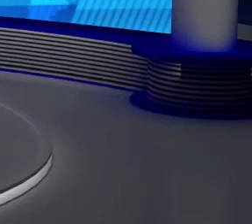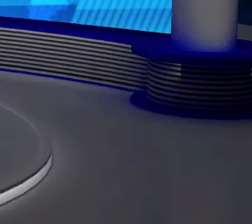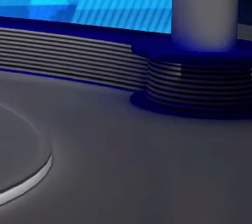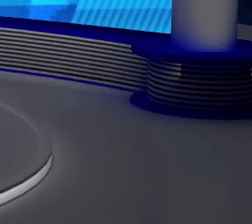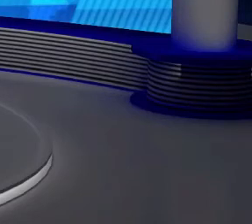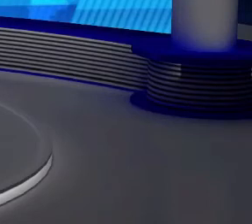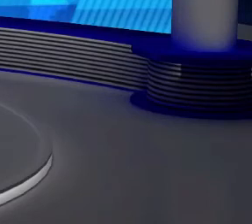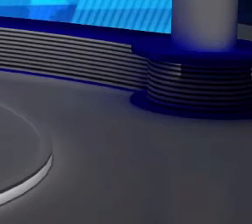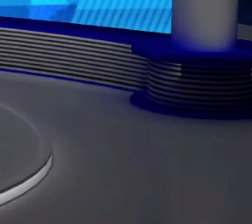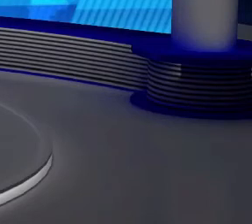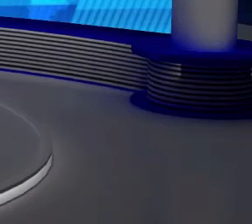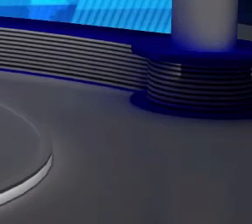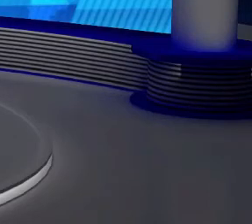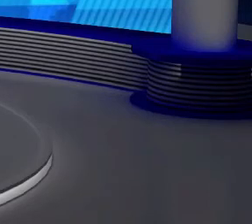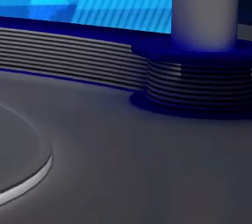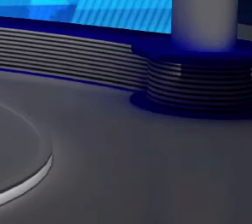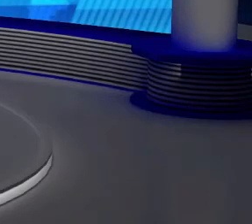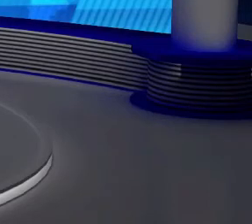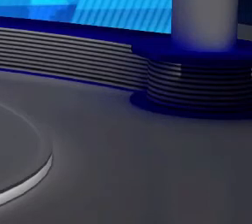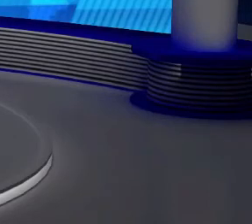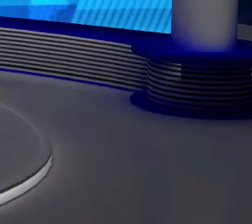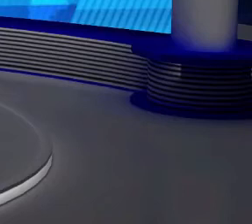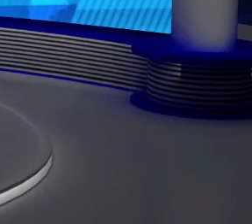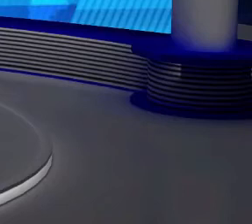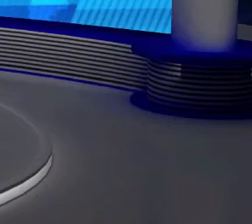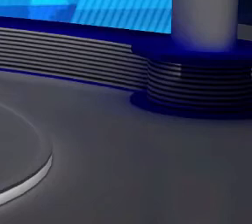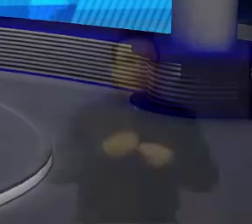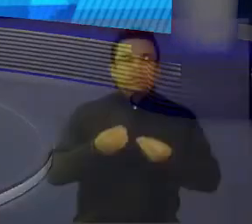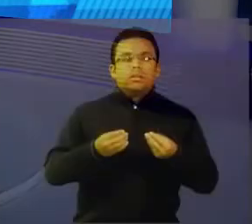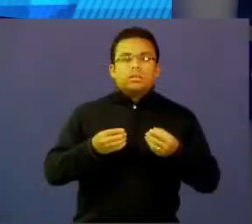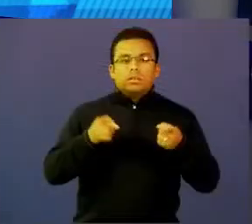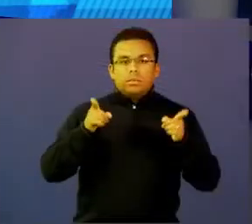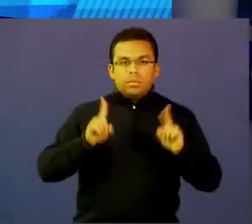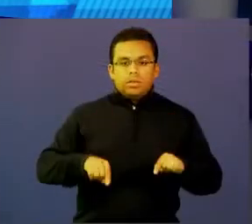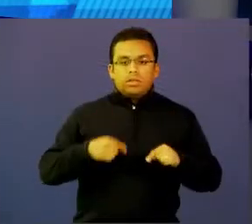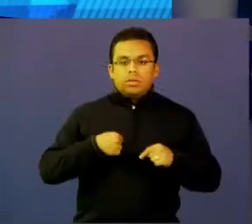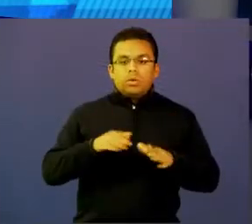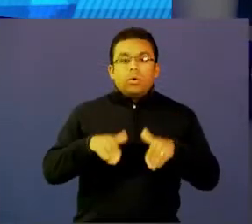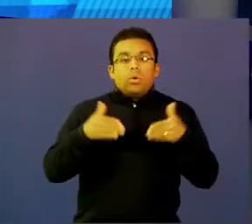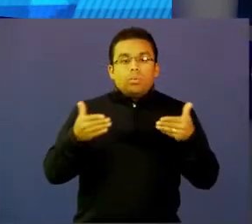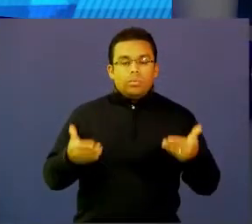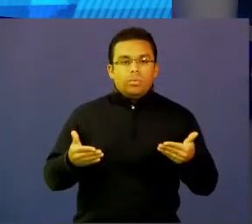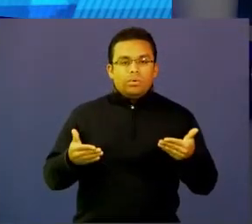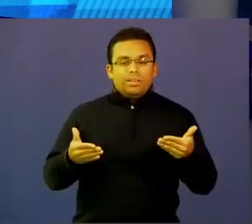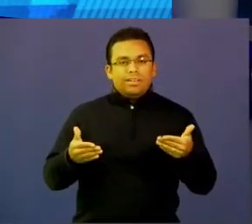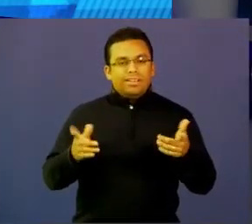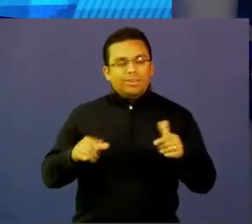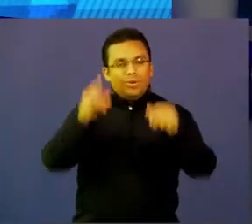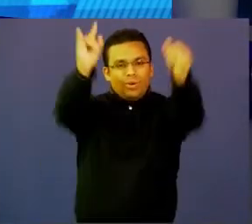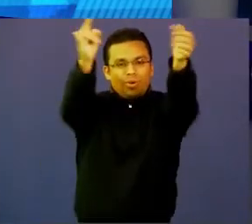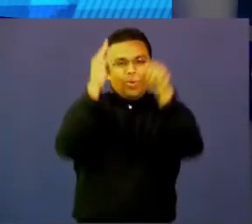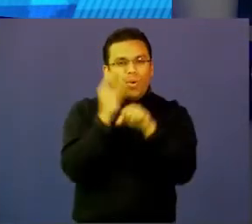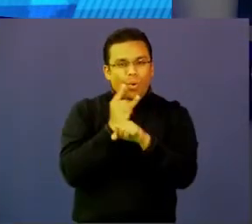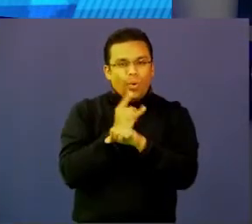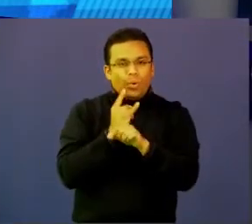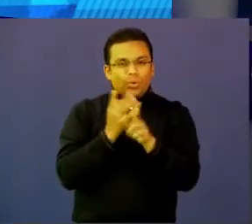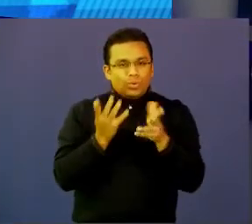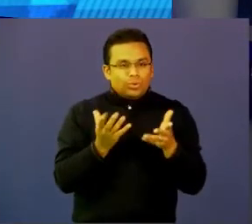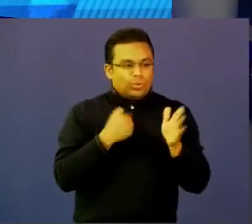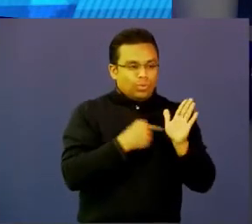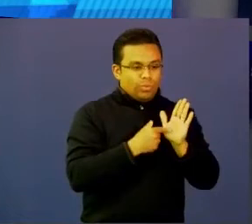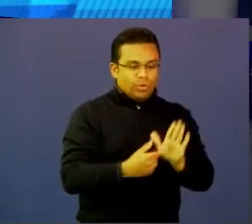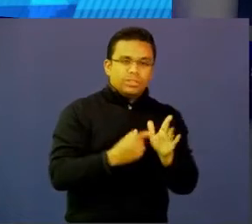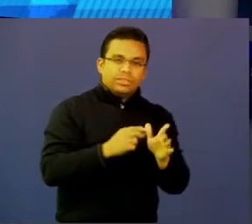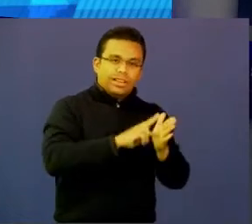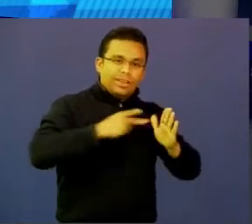preguntas sobre cómo manejamos estos temas, cómo empezamos a tener un mejor uso de las tecnologías de la información